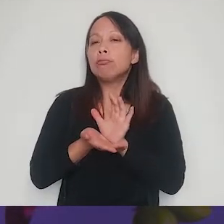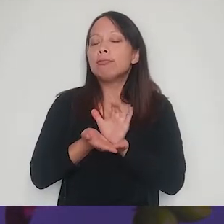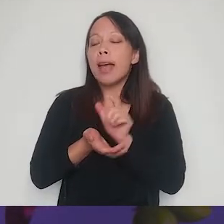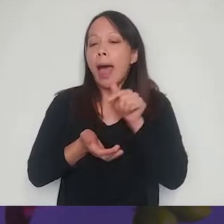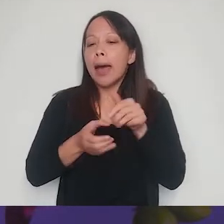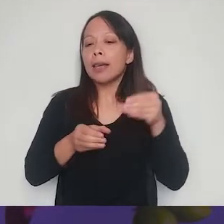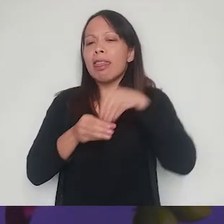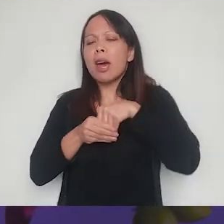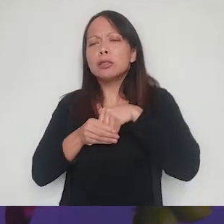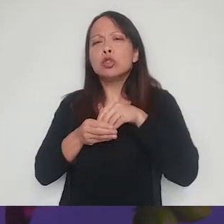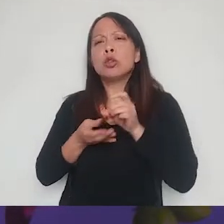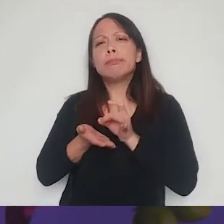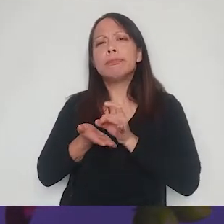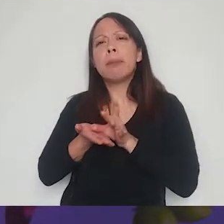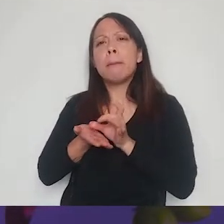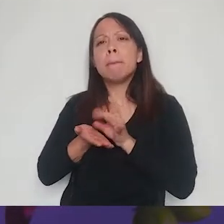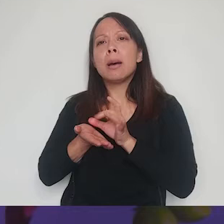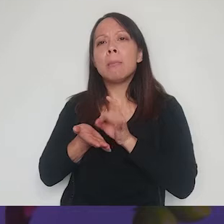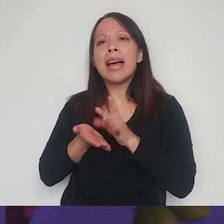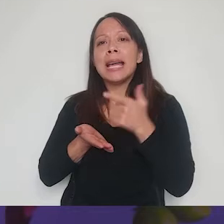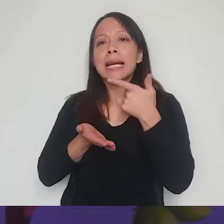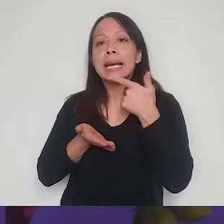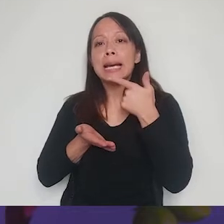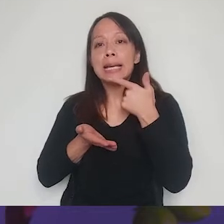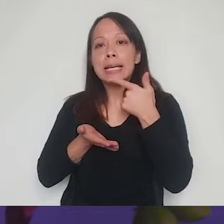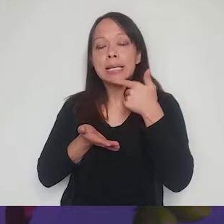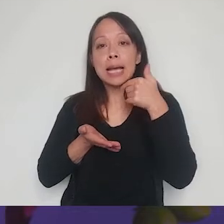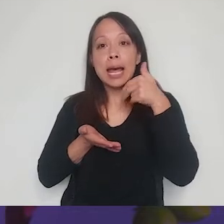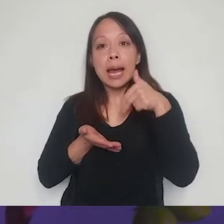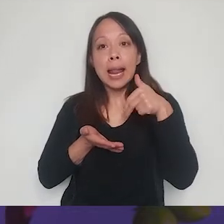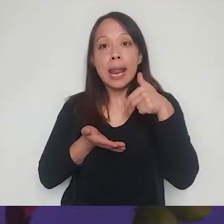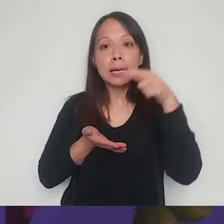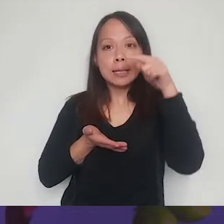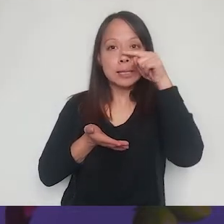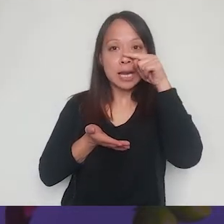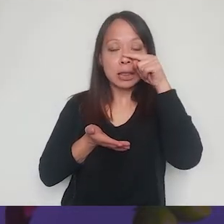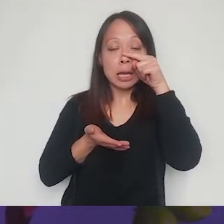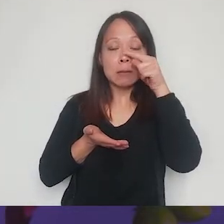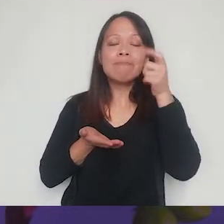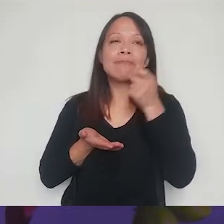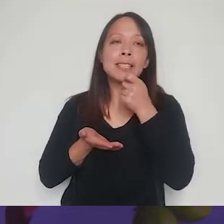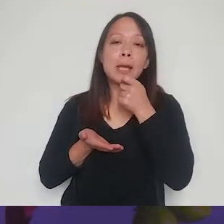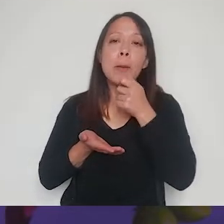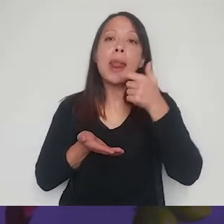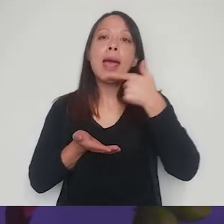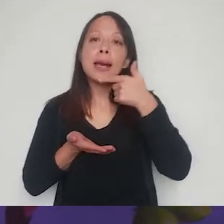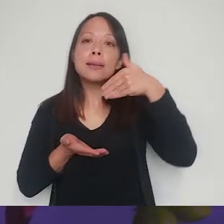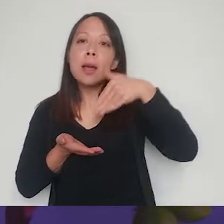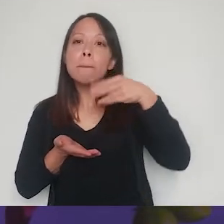el papel de un inhibidor de la inclusión del exón 7 en el gen SMN2. Por lo tanto, el gen SMN2, si bien se